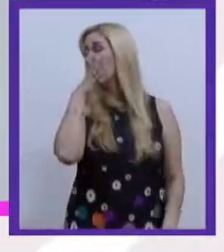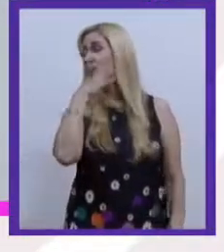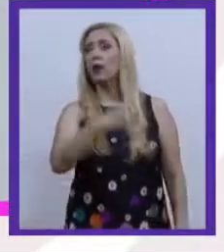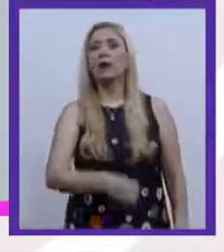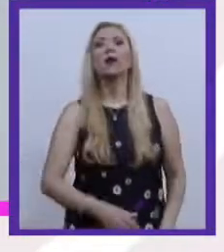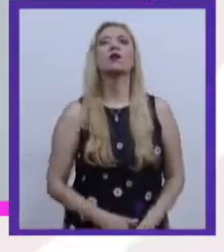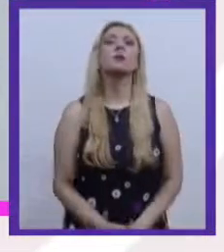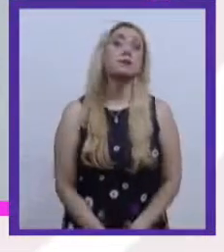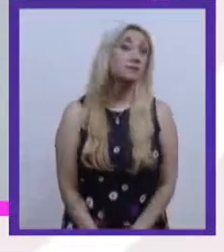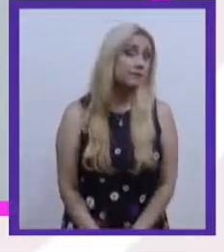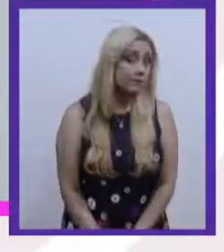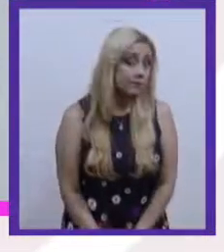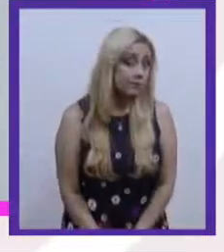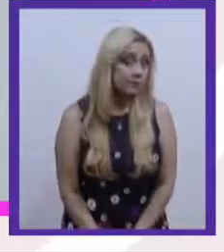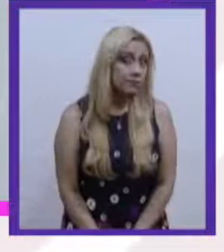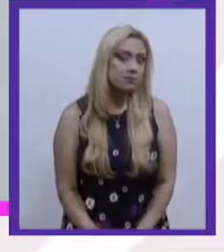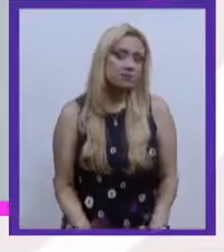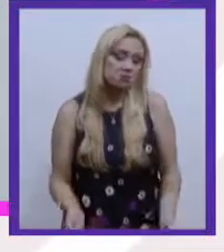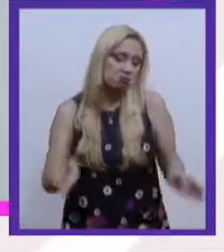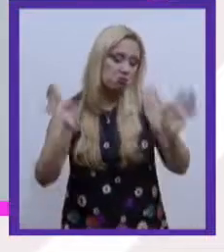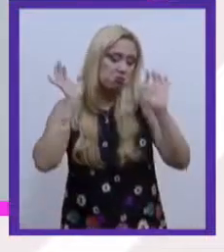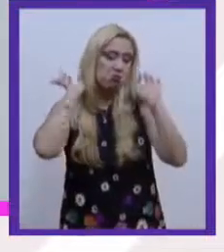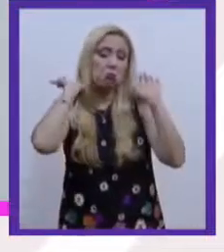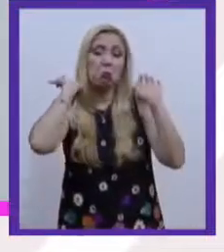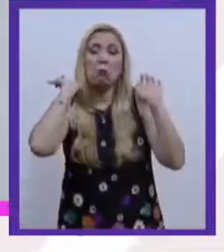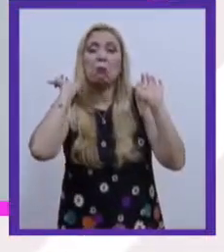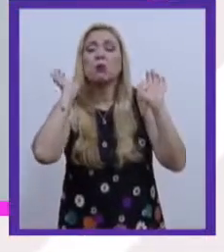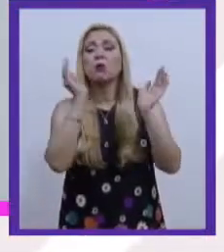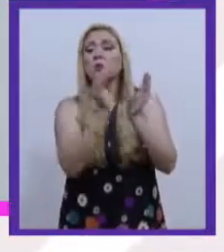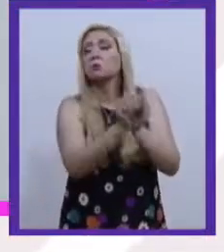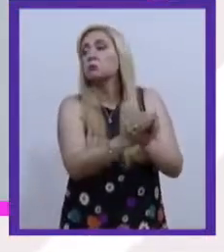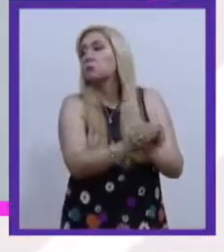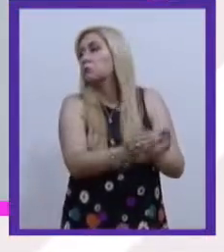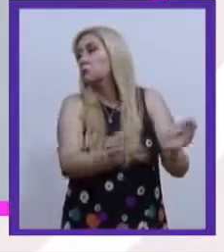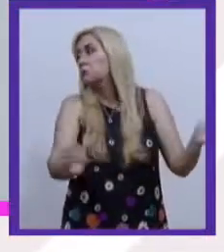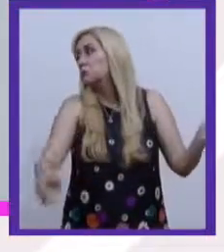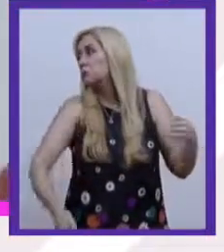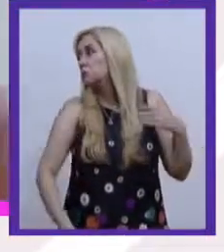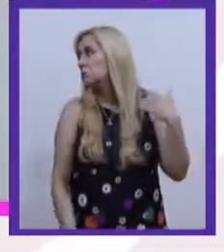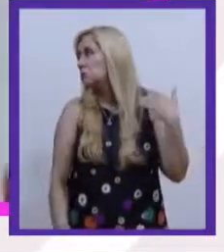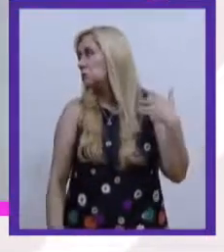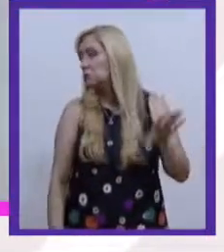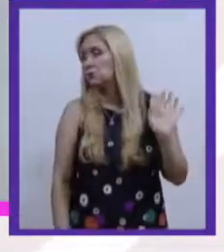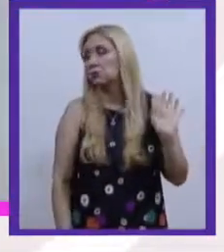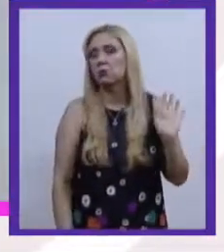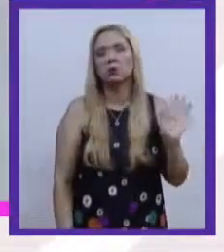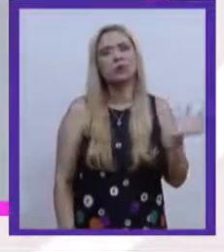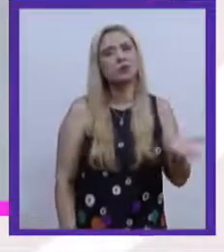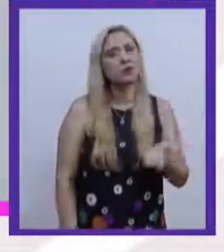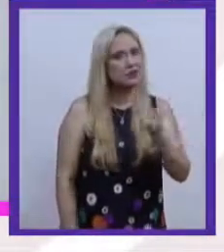ver con ese desapego también, ¿no? Y ese desapego trae muchas